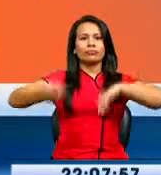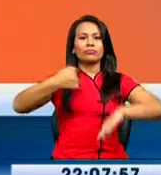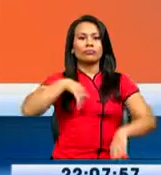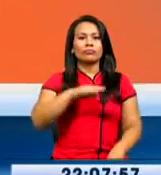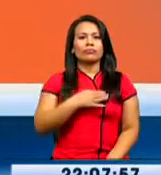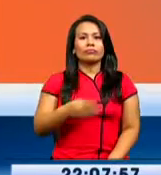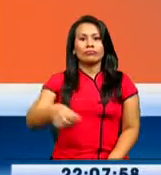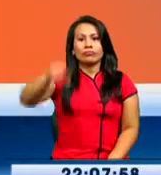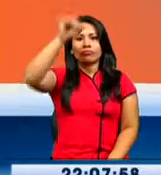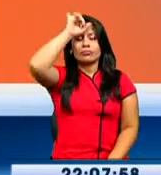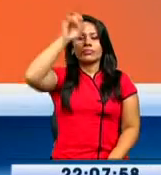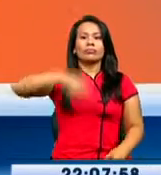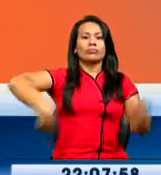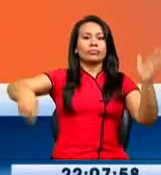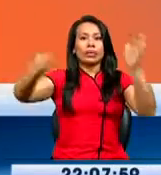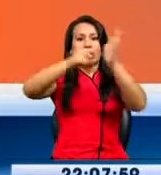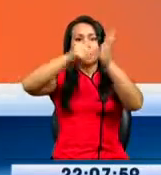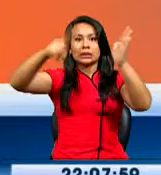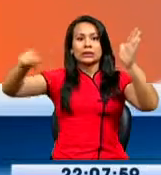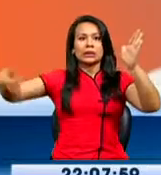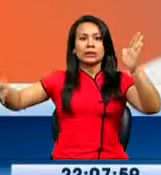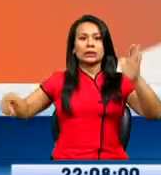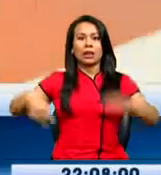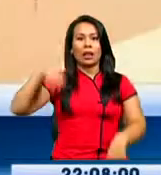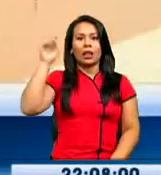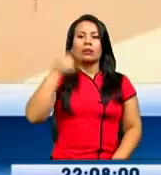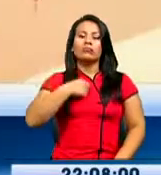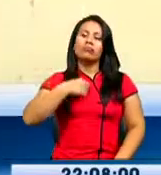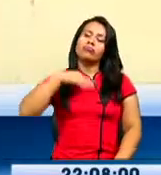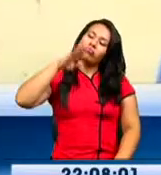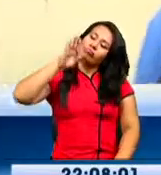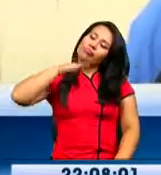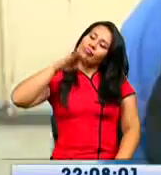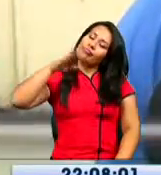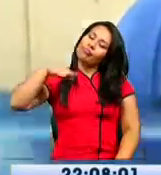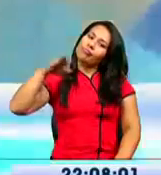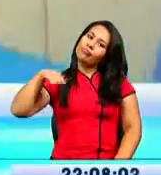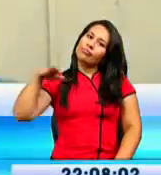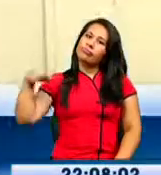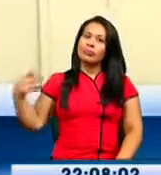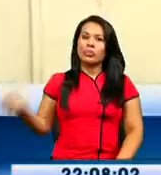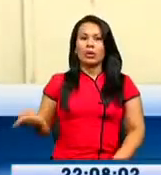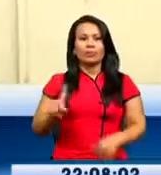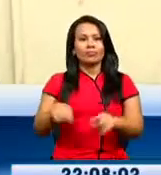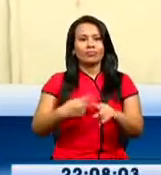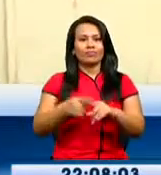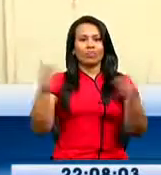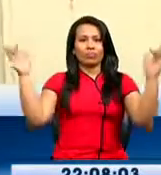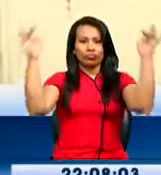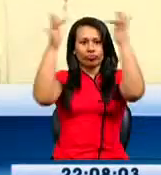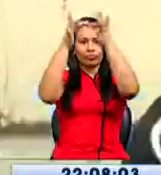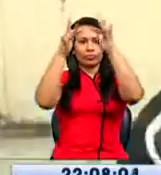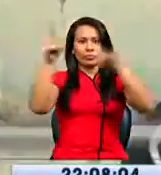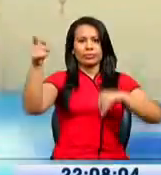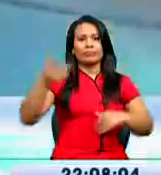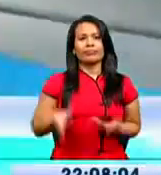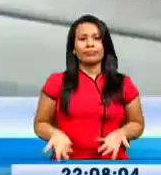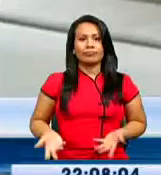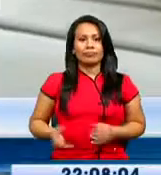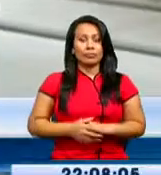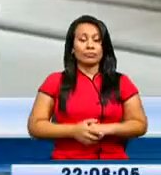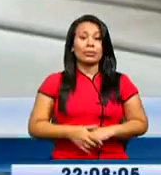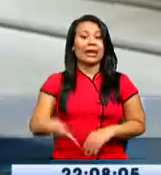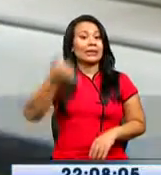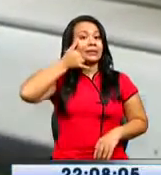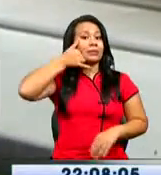se generó el cortocircuito. Ha estado subiendo una regleta de la misma y parece que entró en contacto con la línea de media tensión.